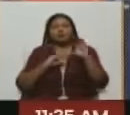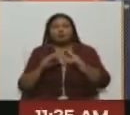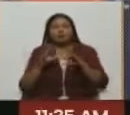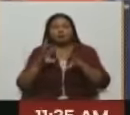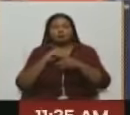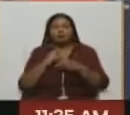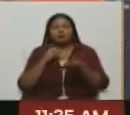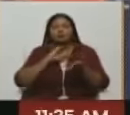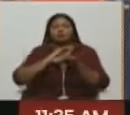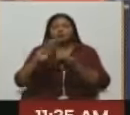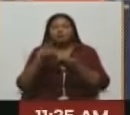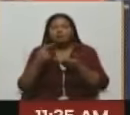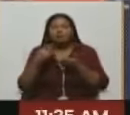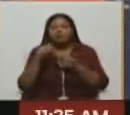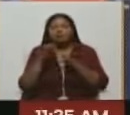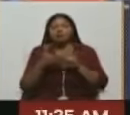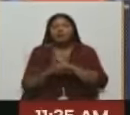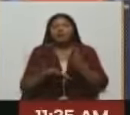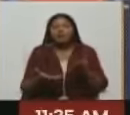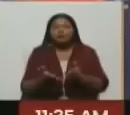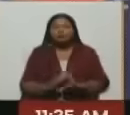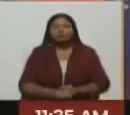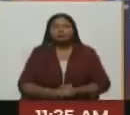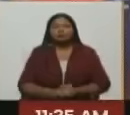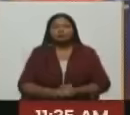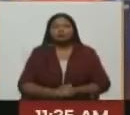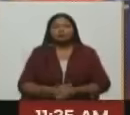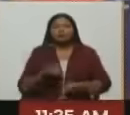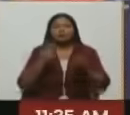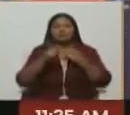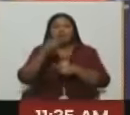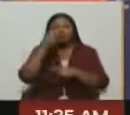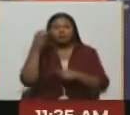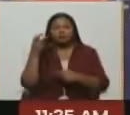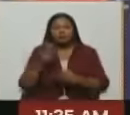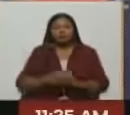reciban financiamiento del narcotráfico